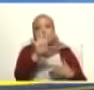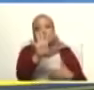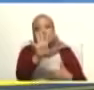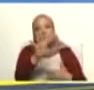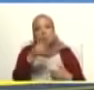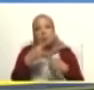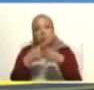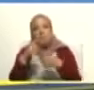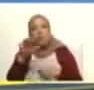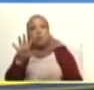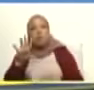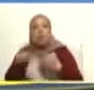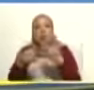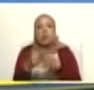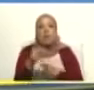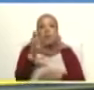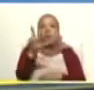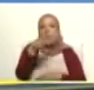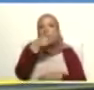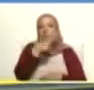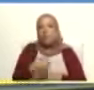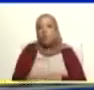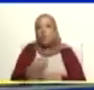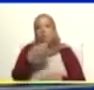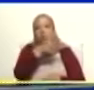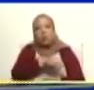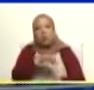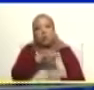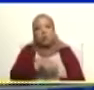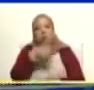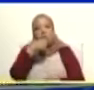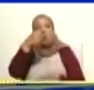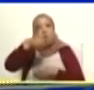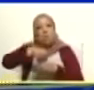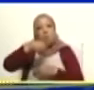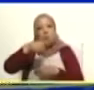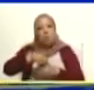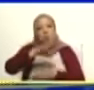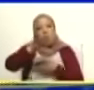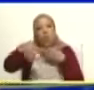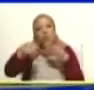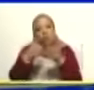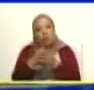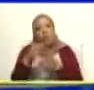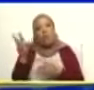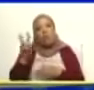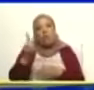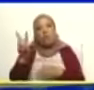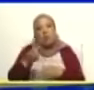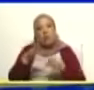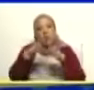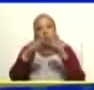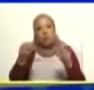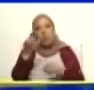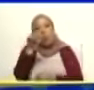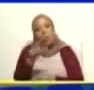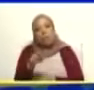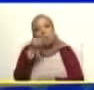al 3D para facilitar socialmente el voto de todas las venezolanas y de todos los